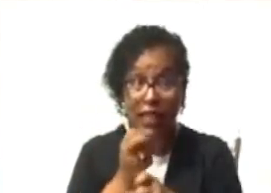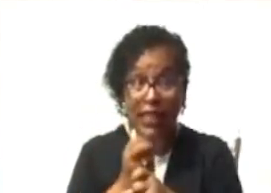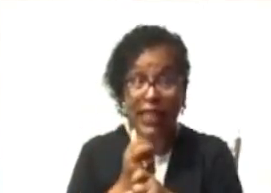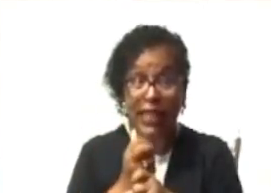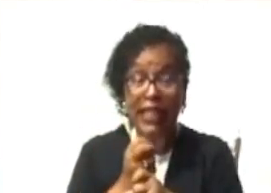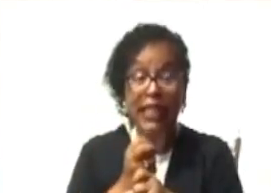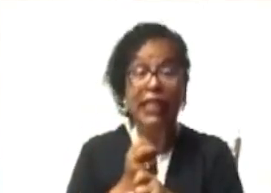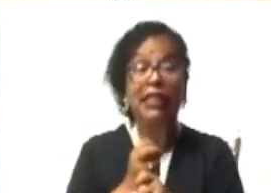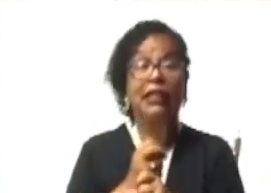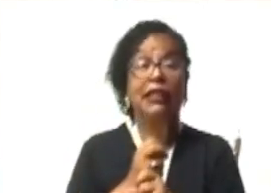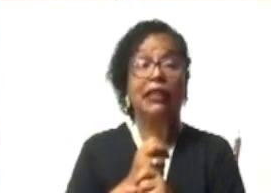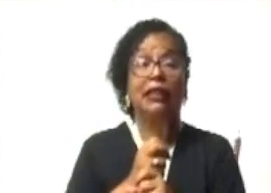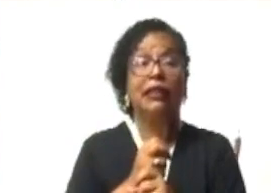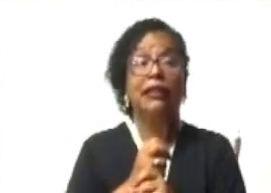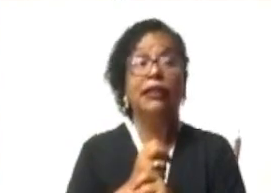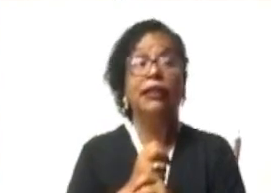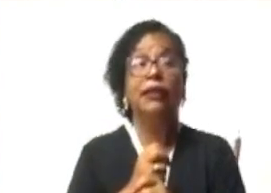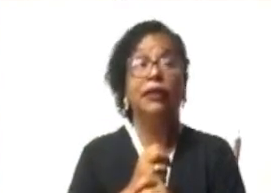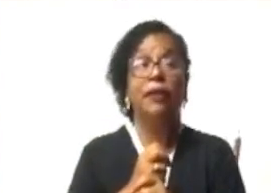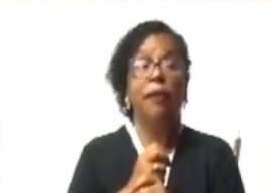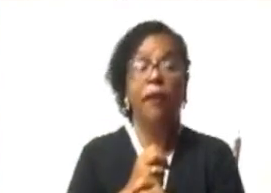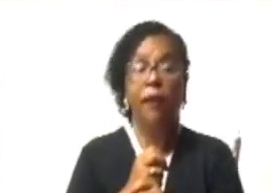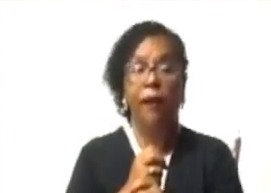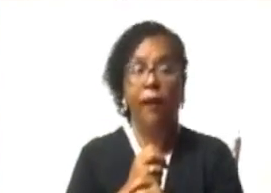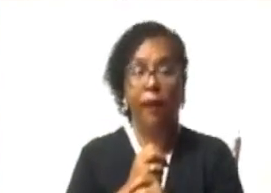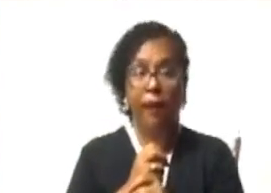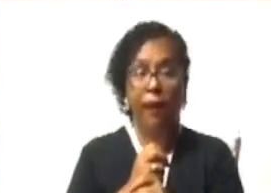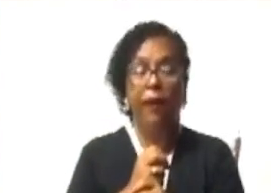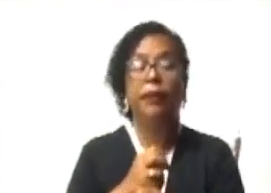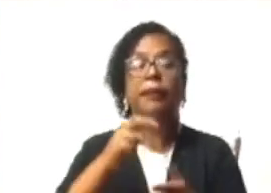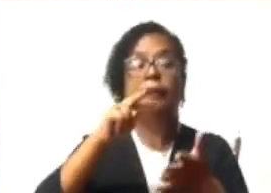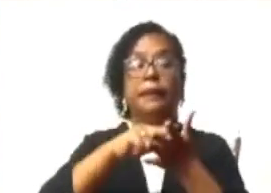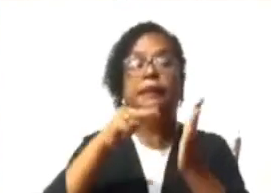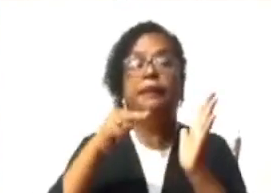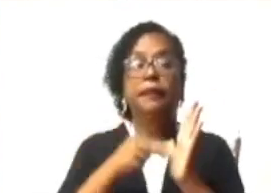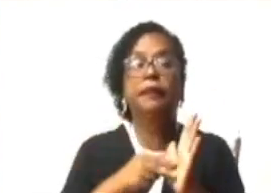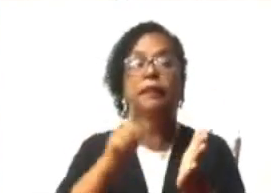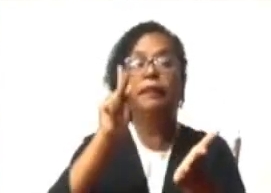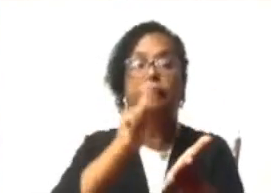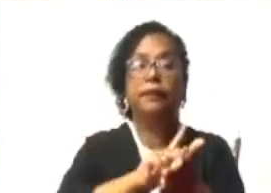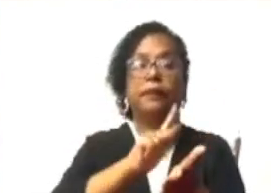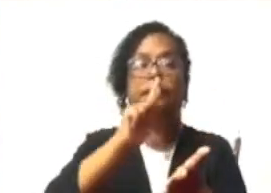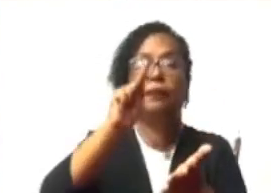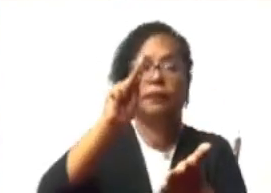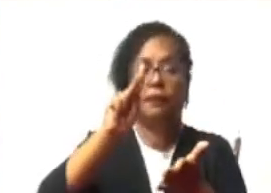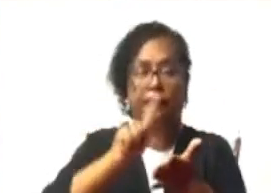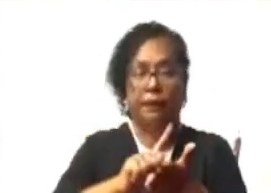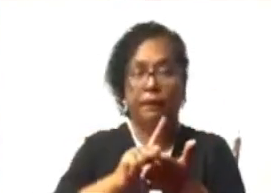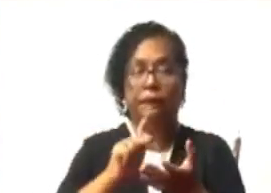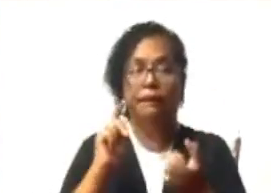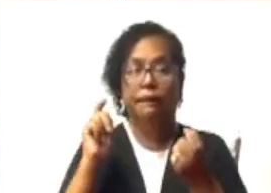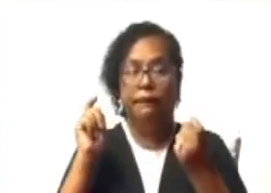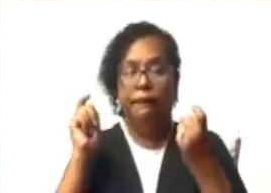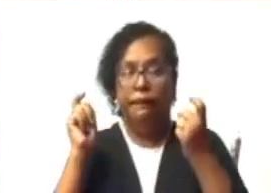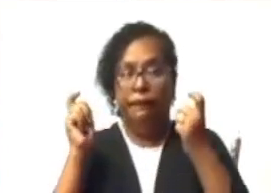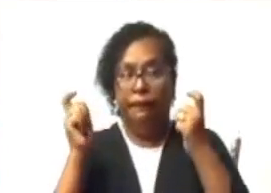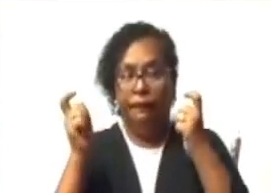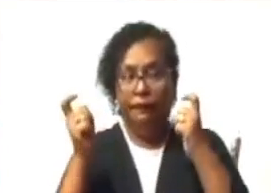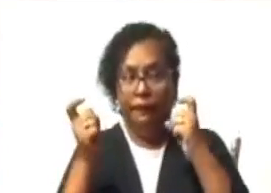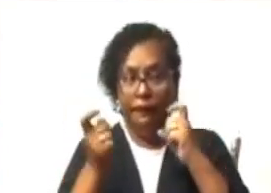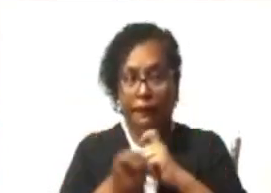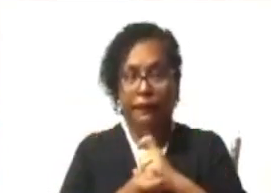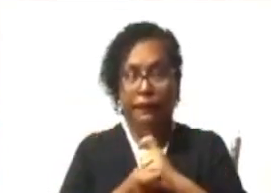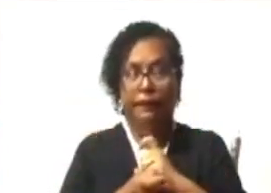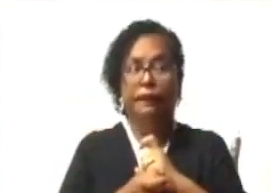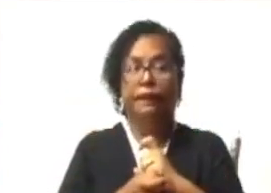Diputados un proyecto de presupuesto reformulado, que en primer lugar, este proyecto de